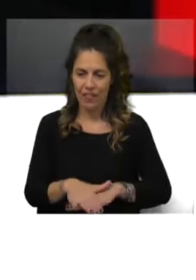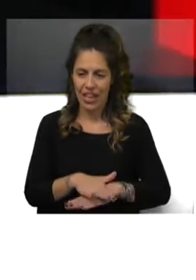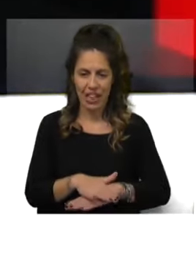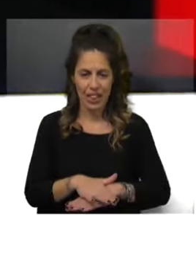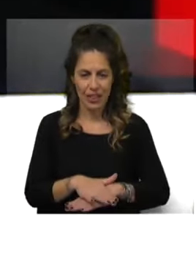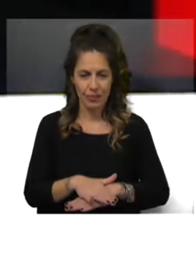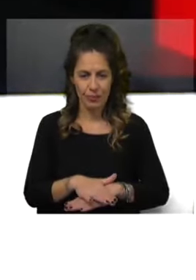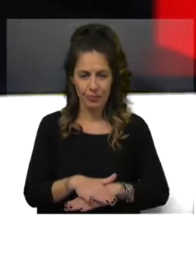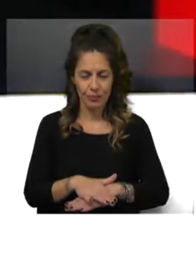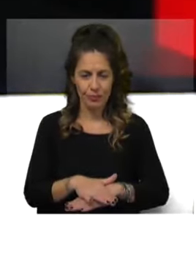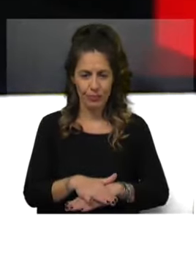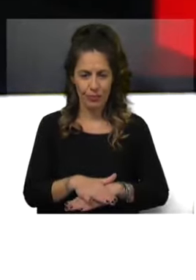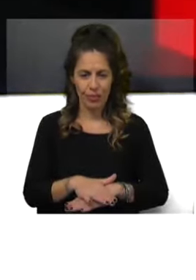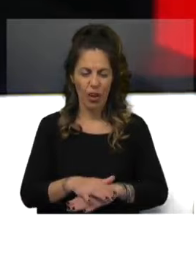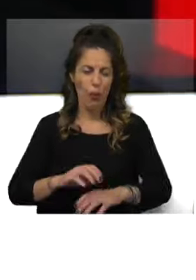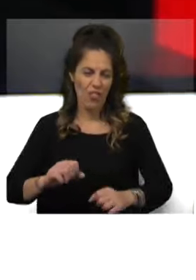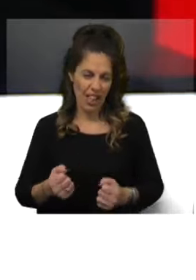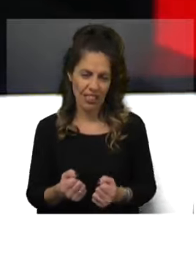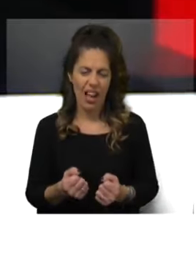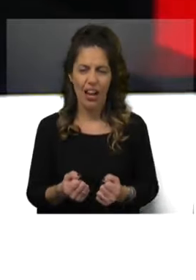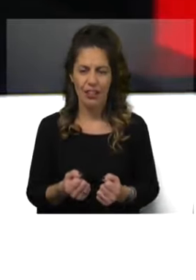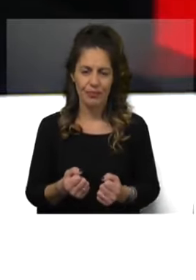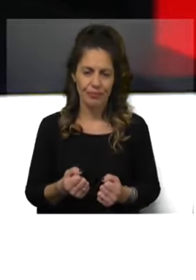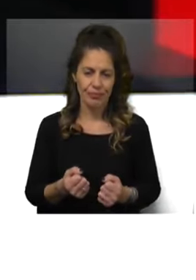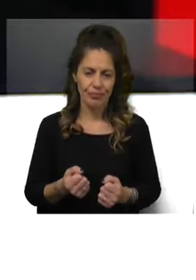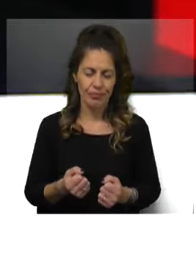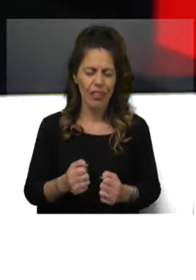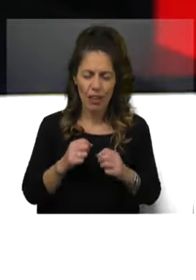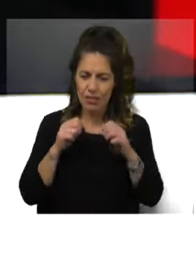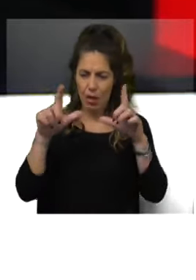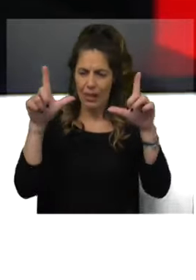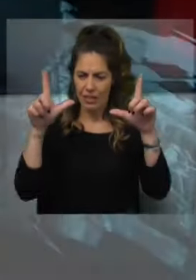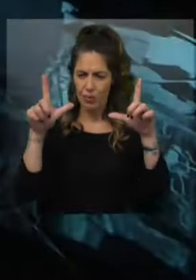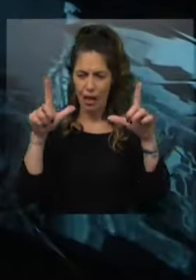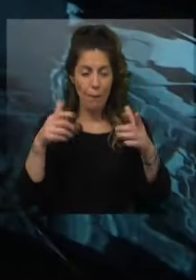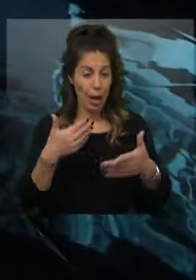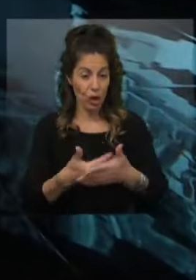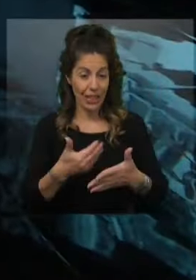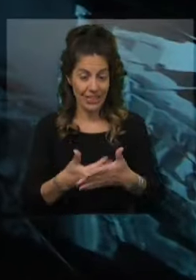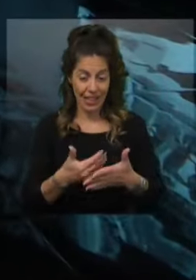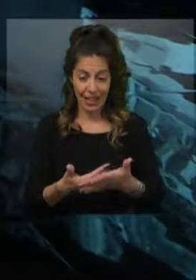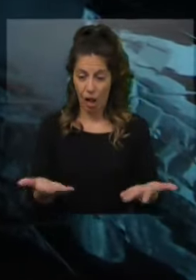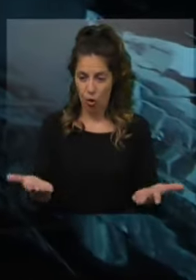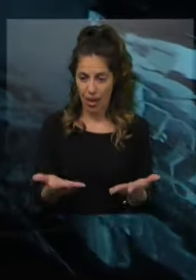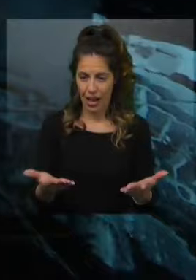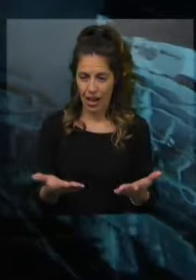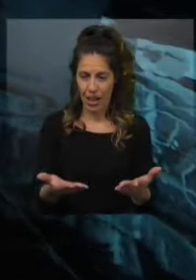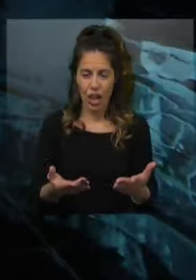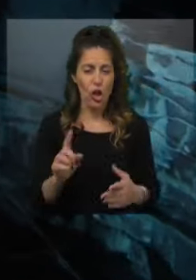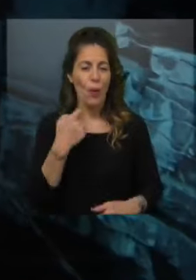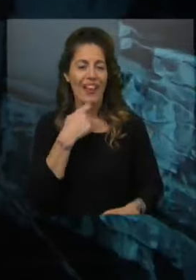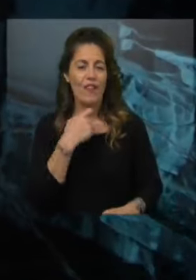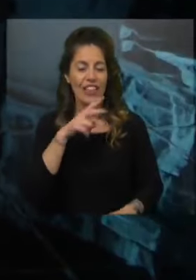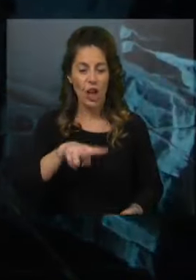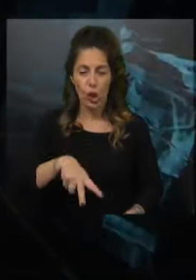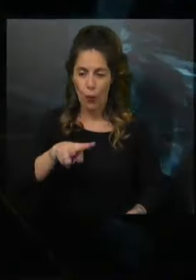de de frialdad este llamativa para lo tan cerca que estamos o sea no es que faltan